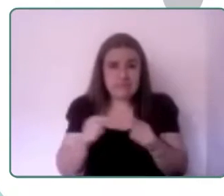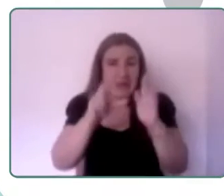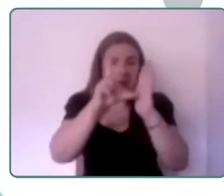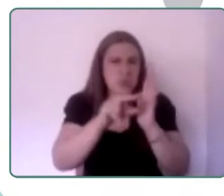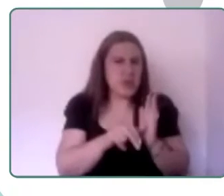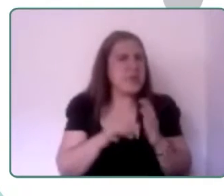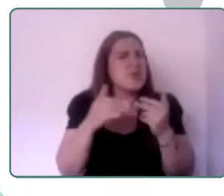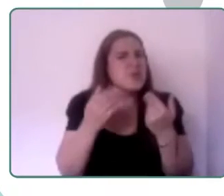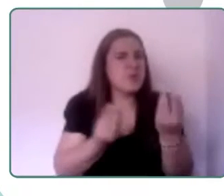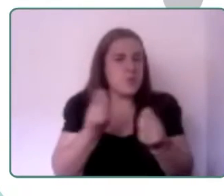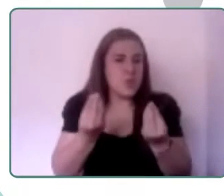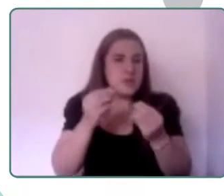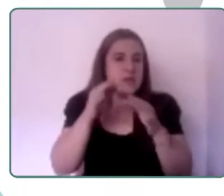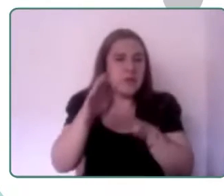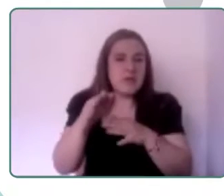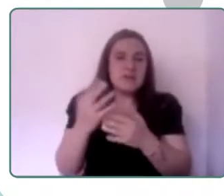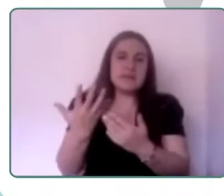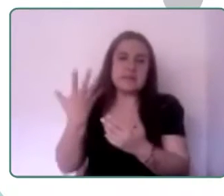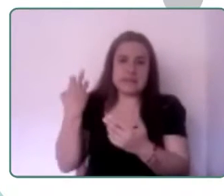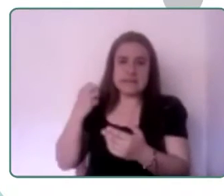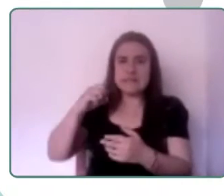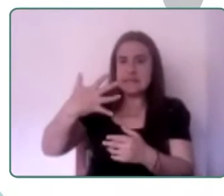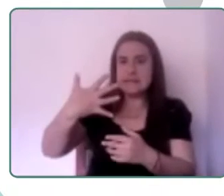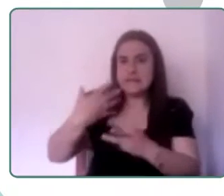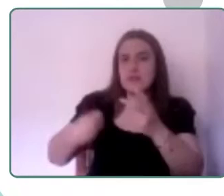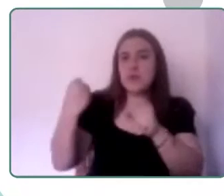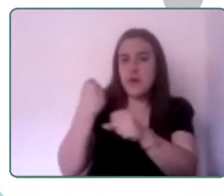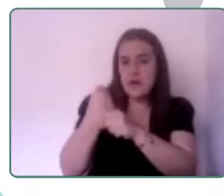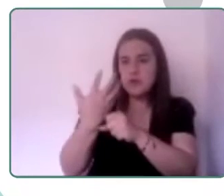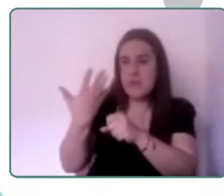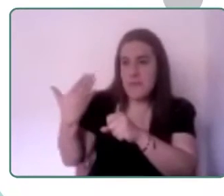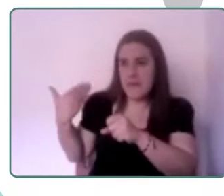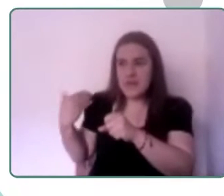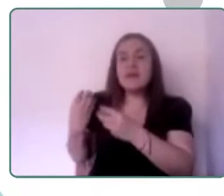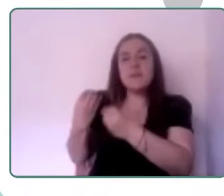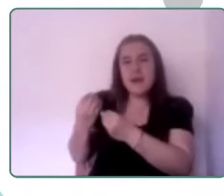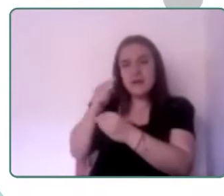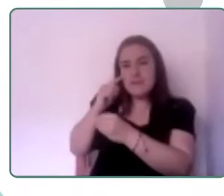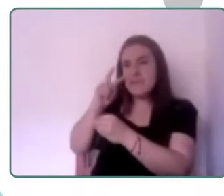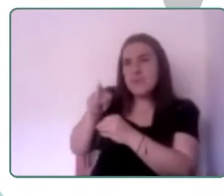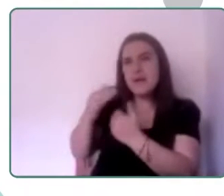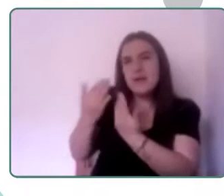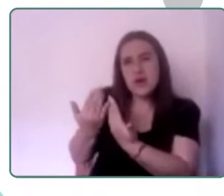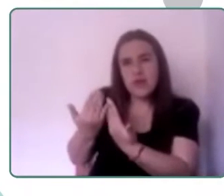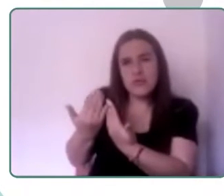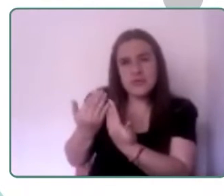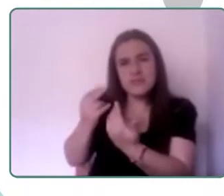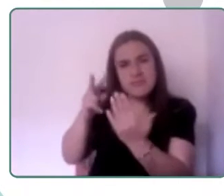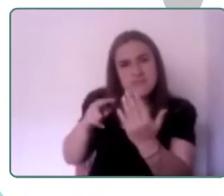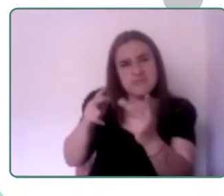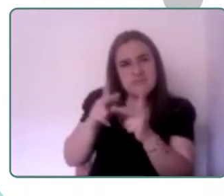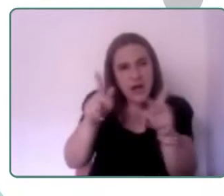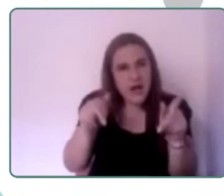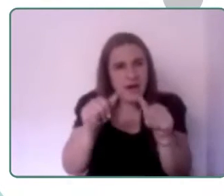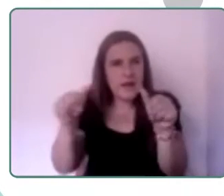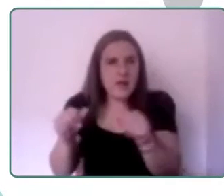del último quinquenio para tener una mirada un poco más fresca de las dimensiones formación